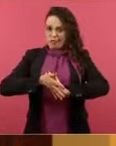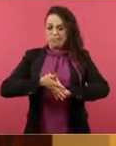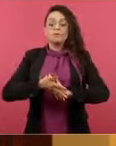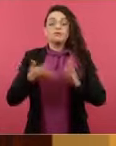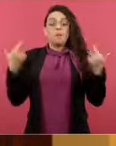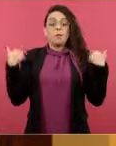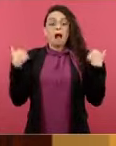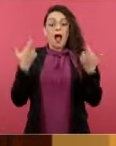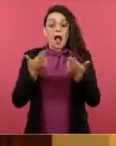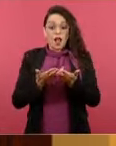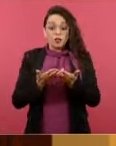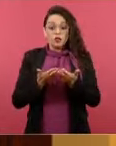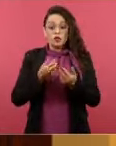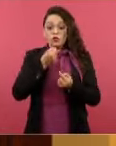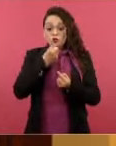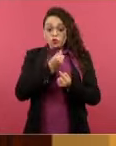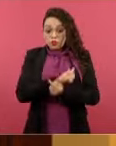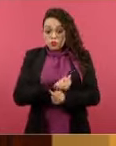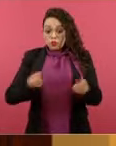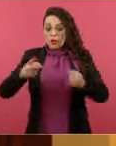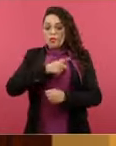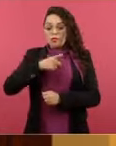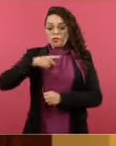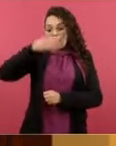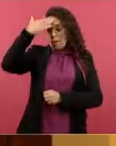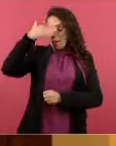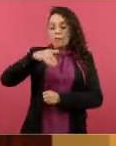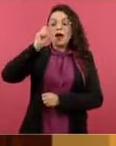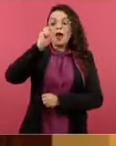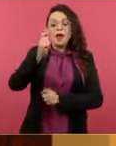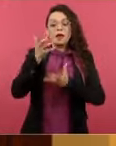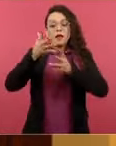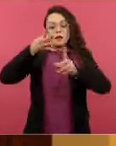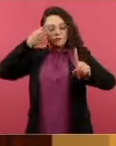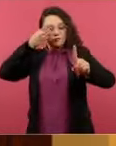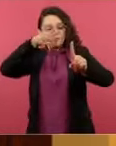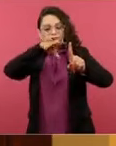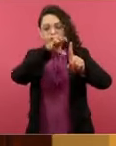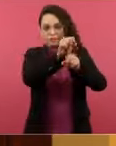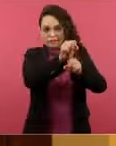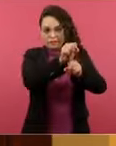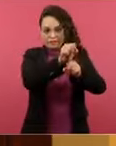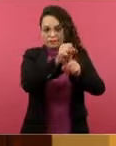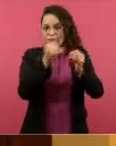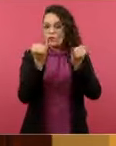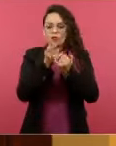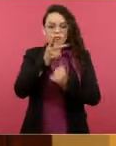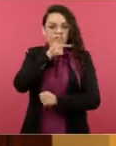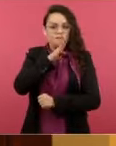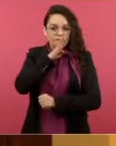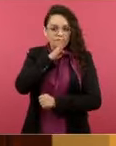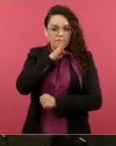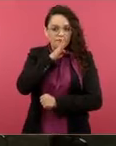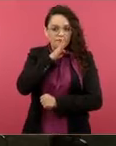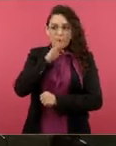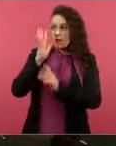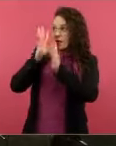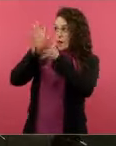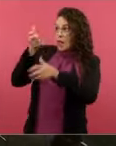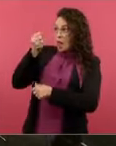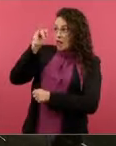maestros, las niñas y los niños, y también por las mamás y los papás. Si me permiten, lo voy a leer textualmente